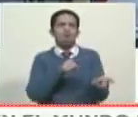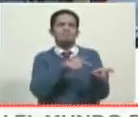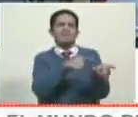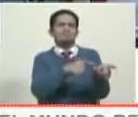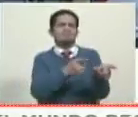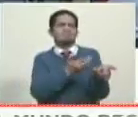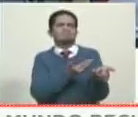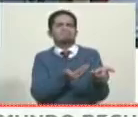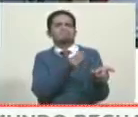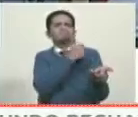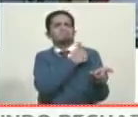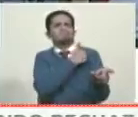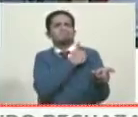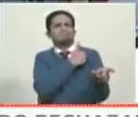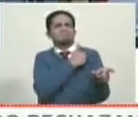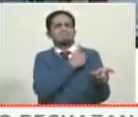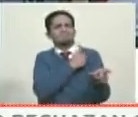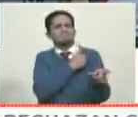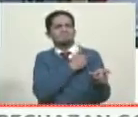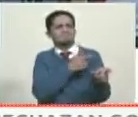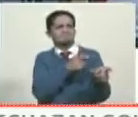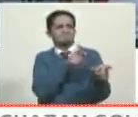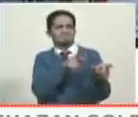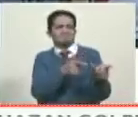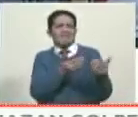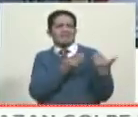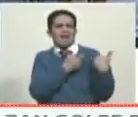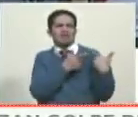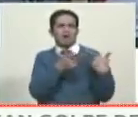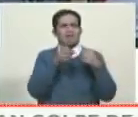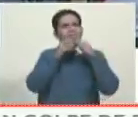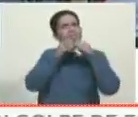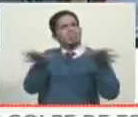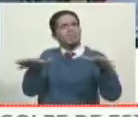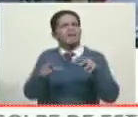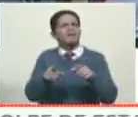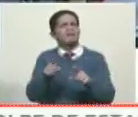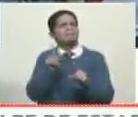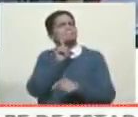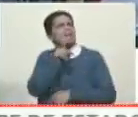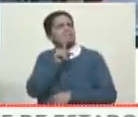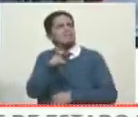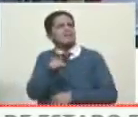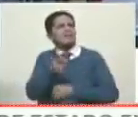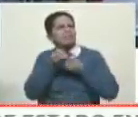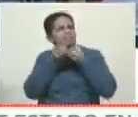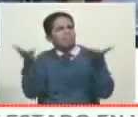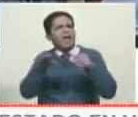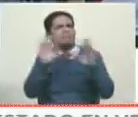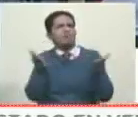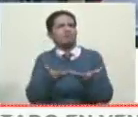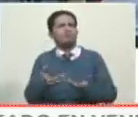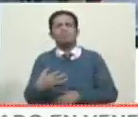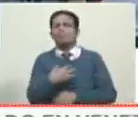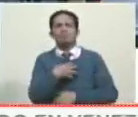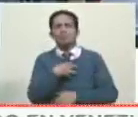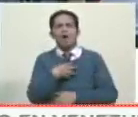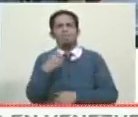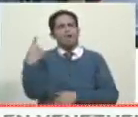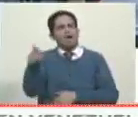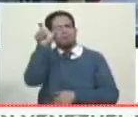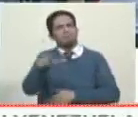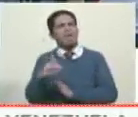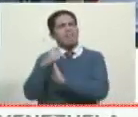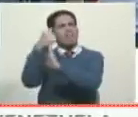que tiene que sea capaz de mentirle al mundo como lo está haciendo no puede haber dirigentes en el mundo con la